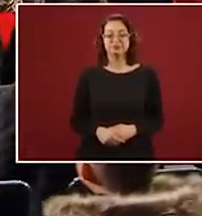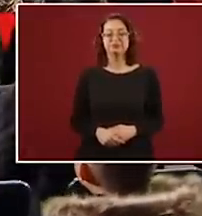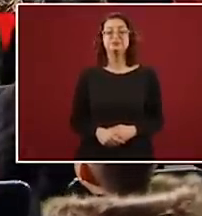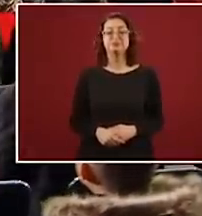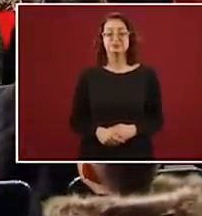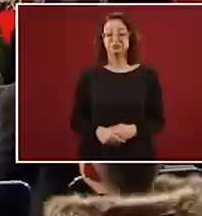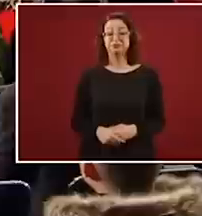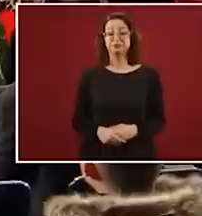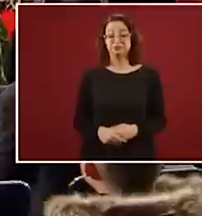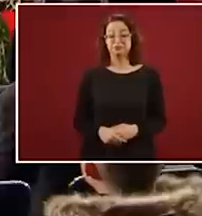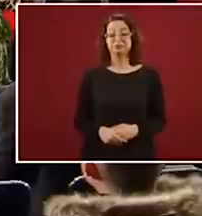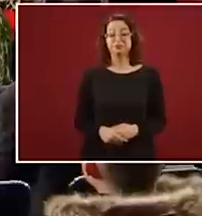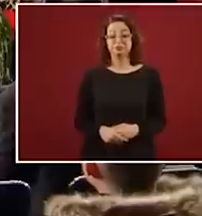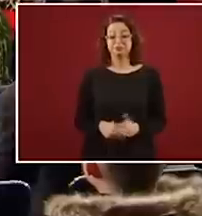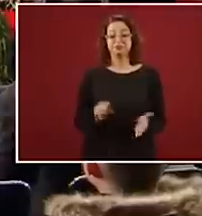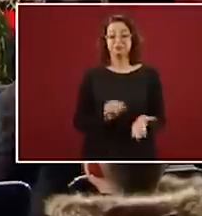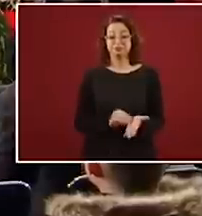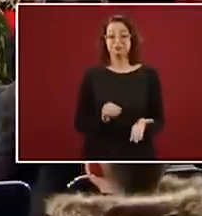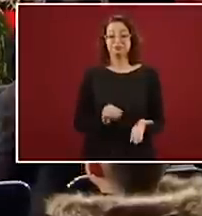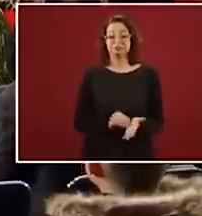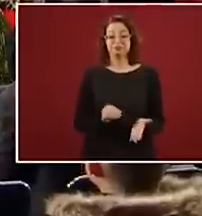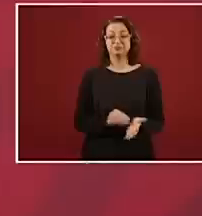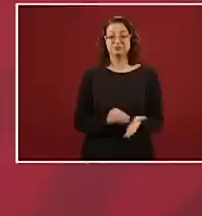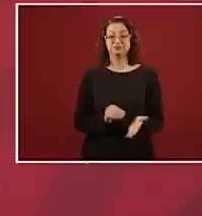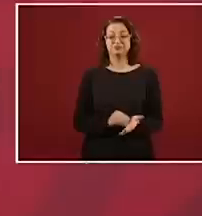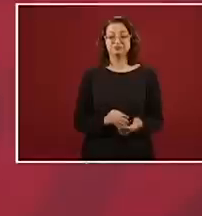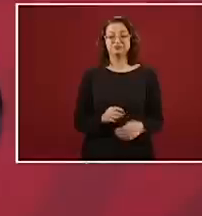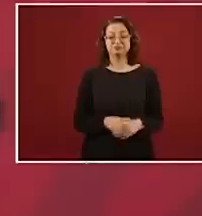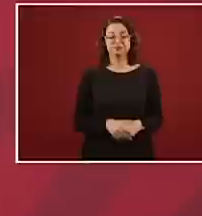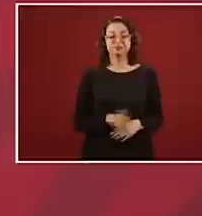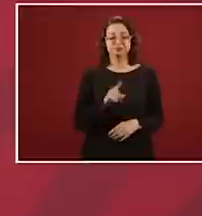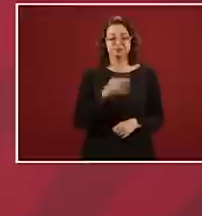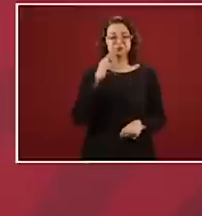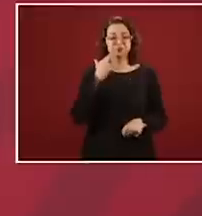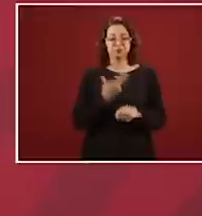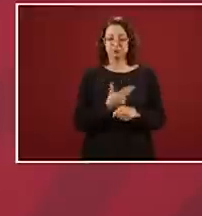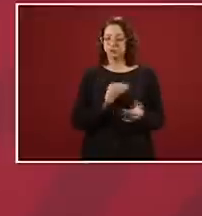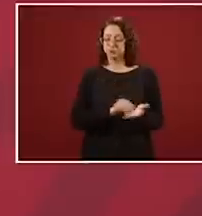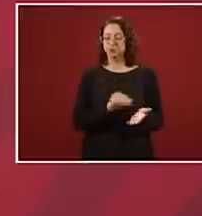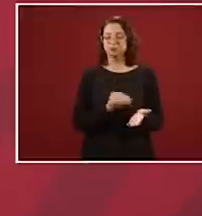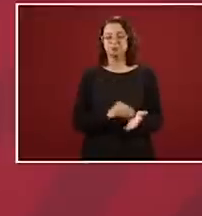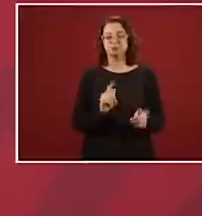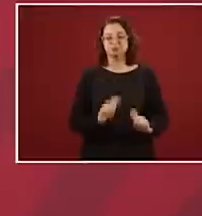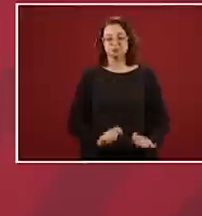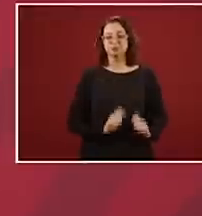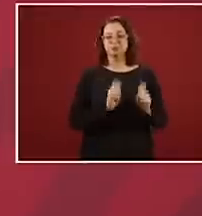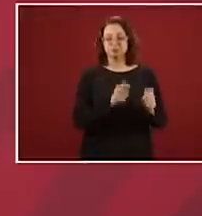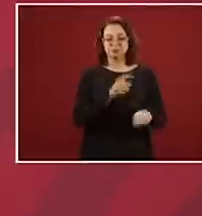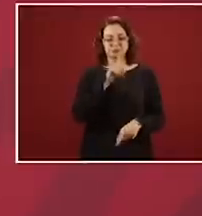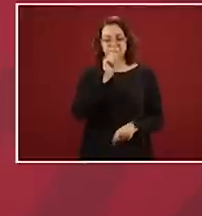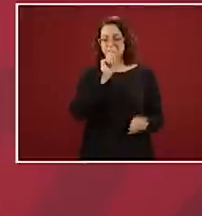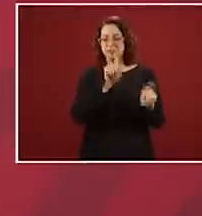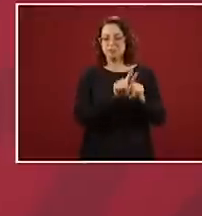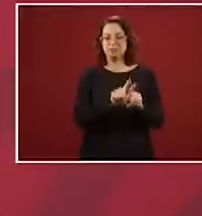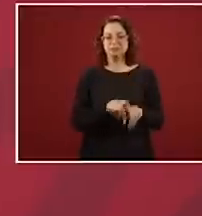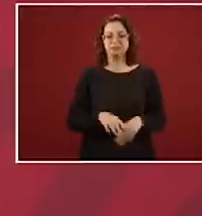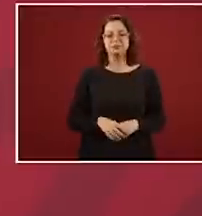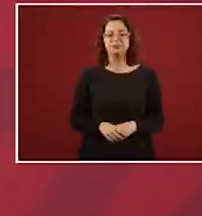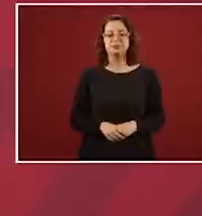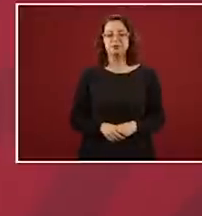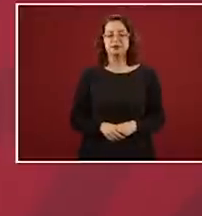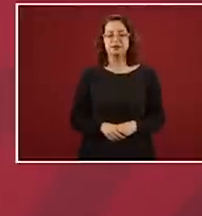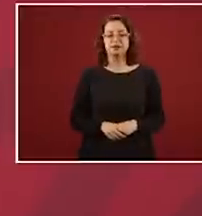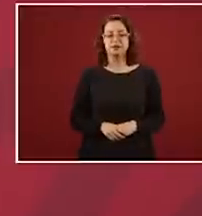Sí, lo siguen haciendo. La Fuerza Aérea es la encargada. Sí, y allá también. O sea,